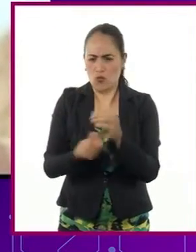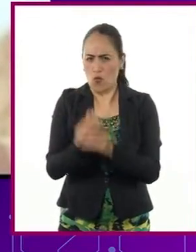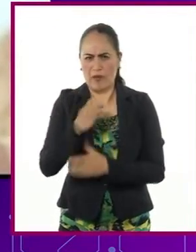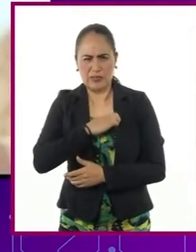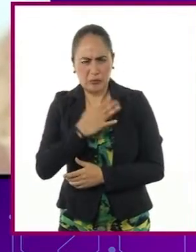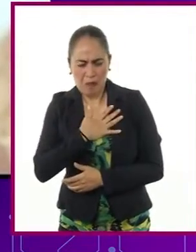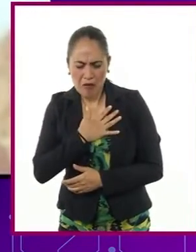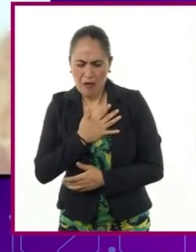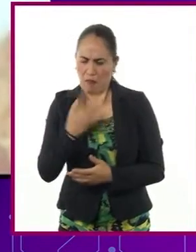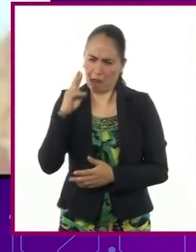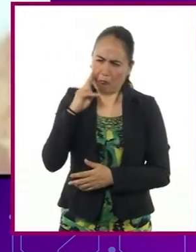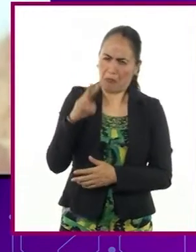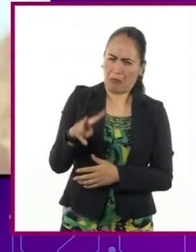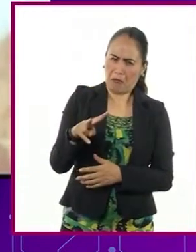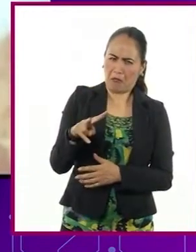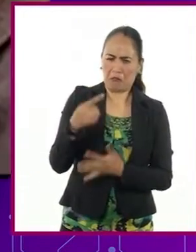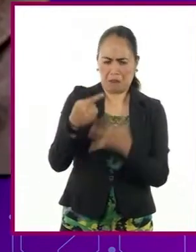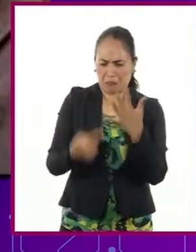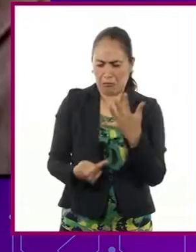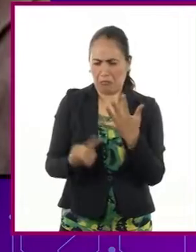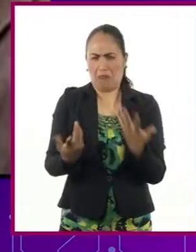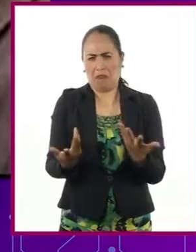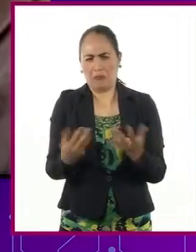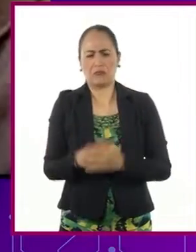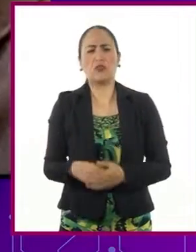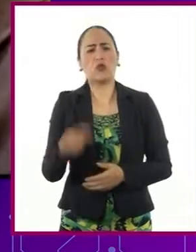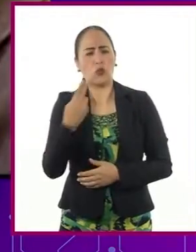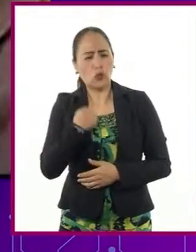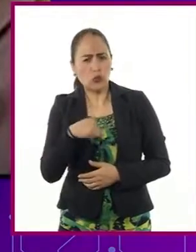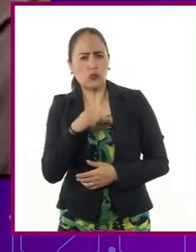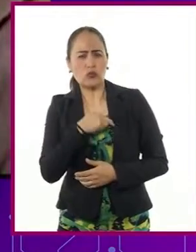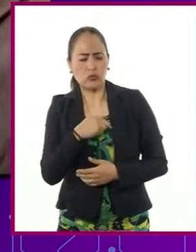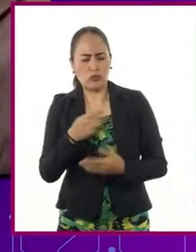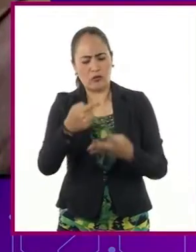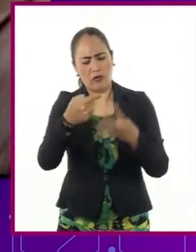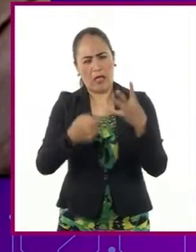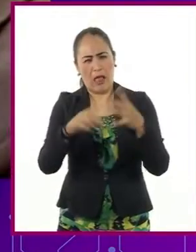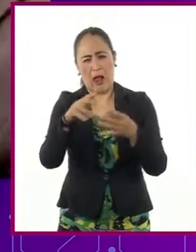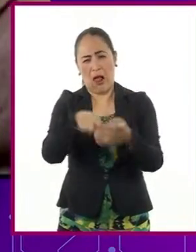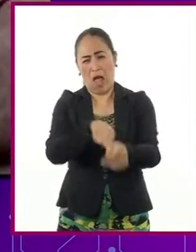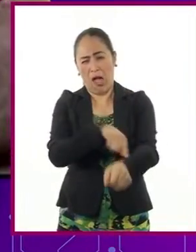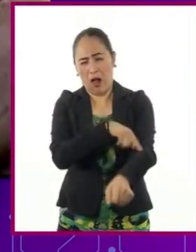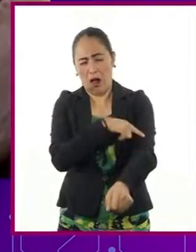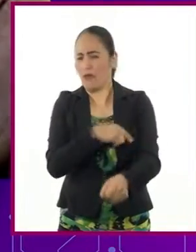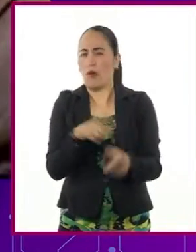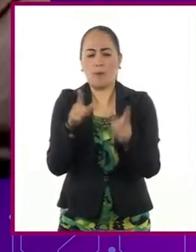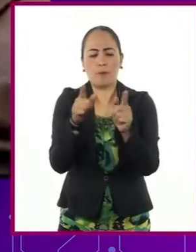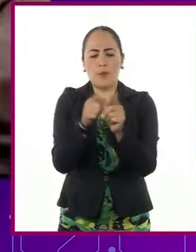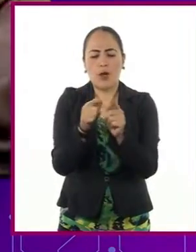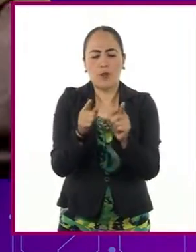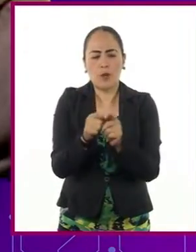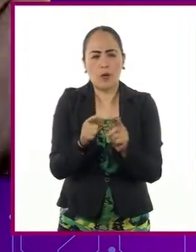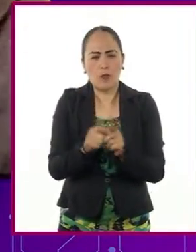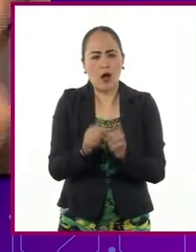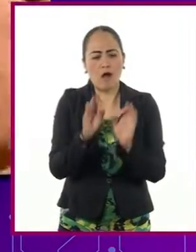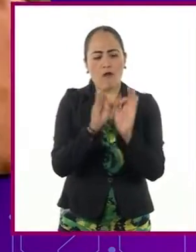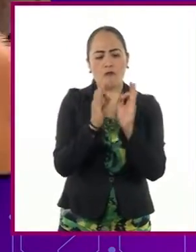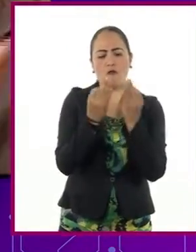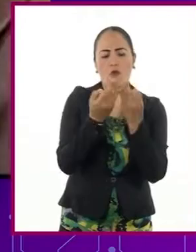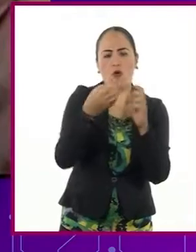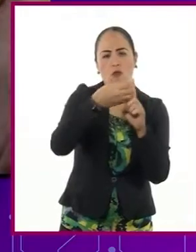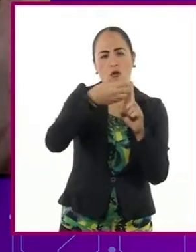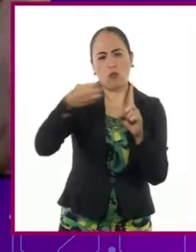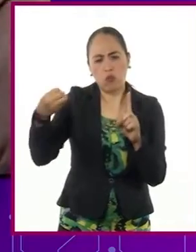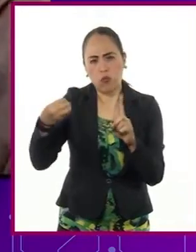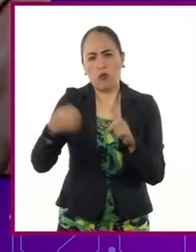A veces cuando explicamos tenemos que simplificar y referirnos a la estructura, a las audiencias,